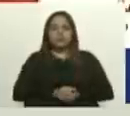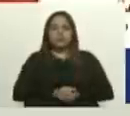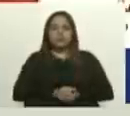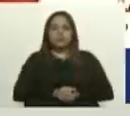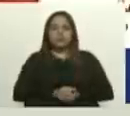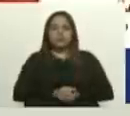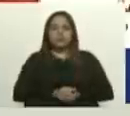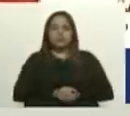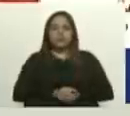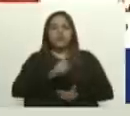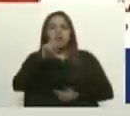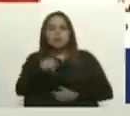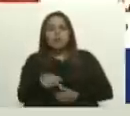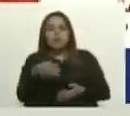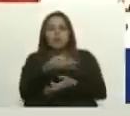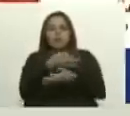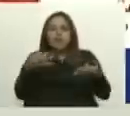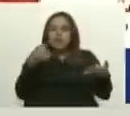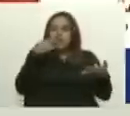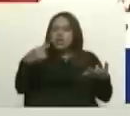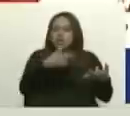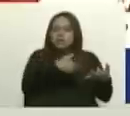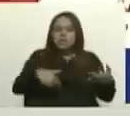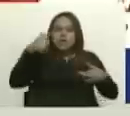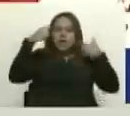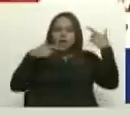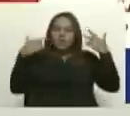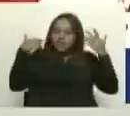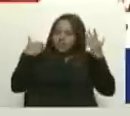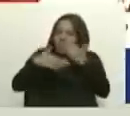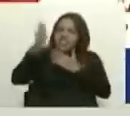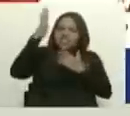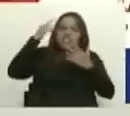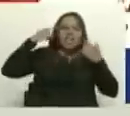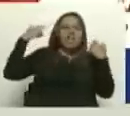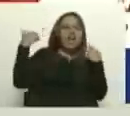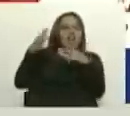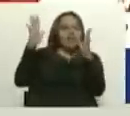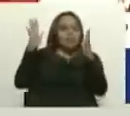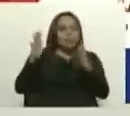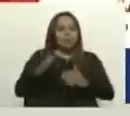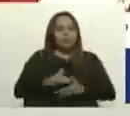perfectamente lo que dijo nuestro comandante. Váyanse al carajo,